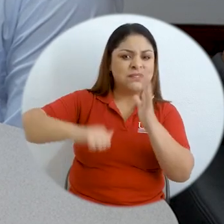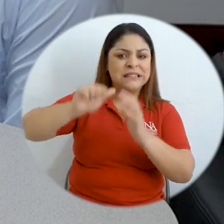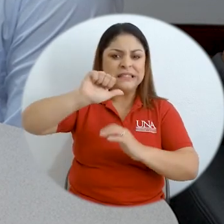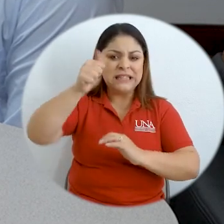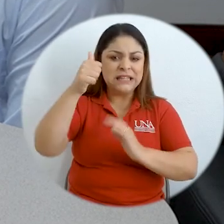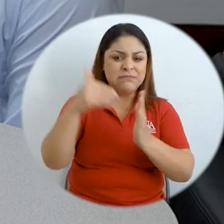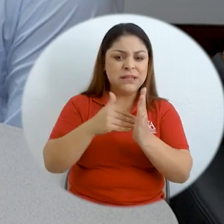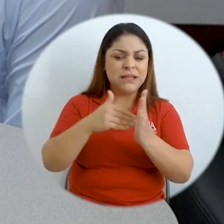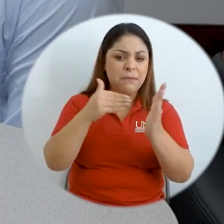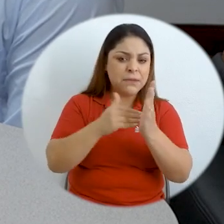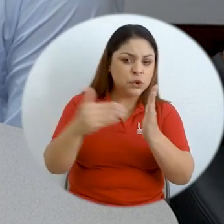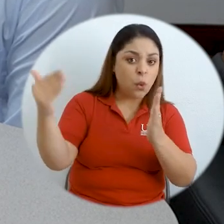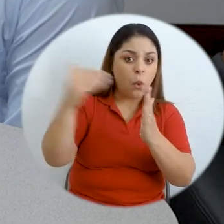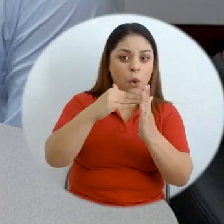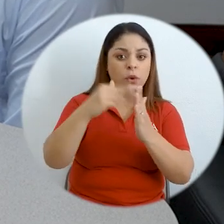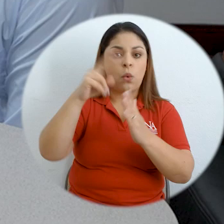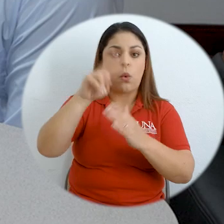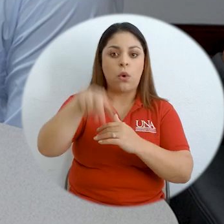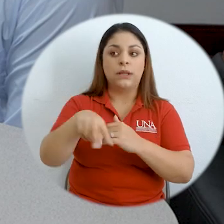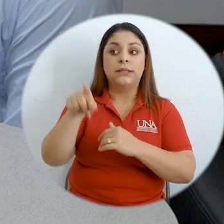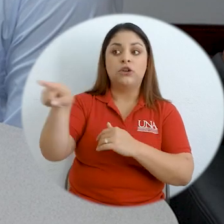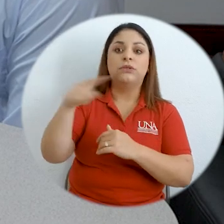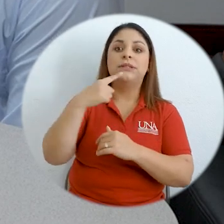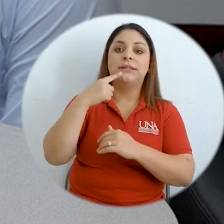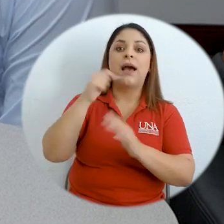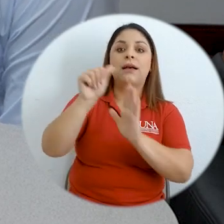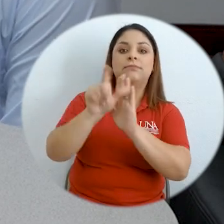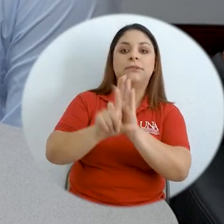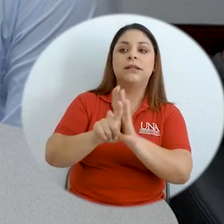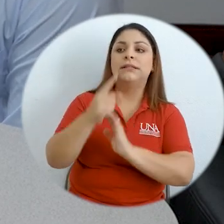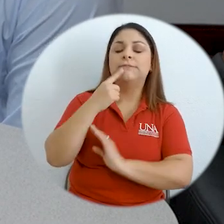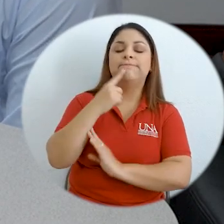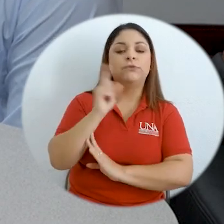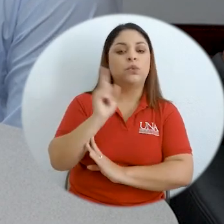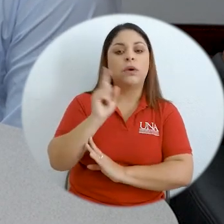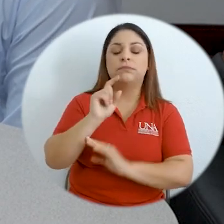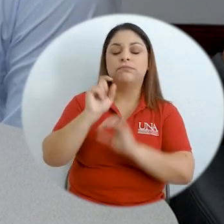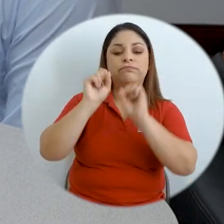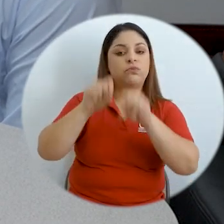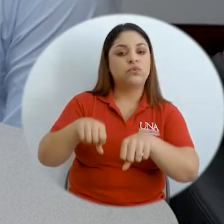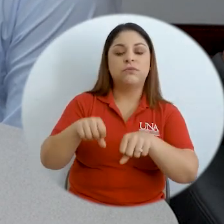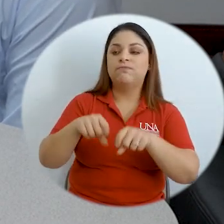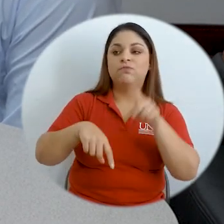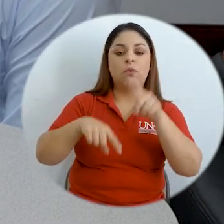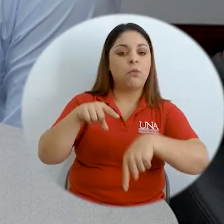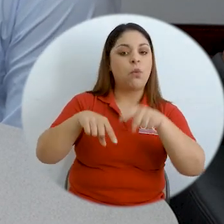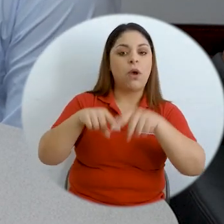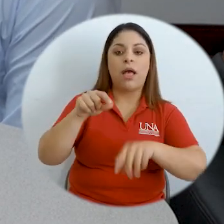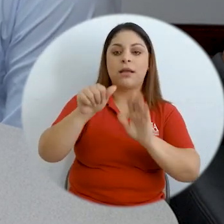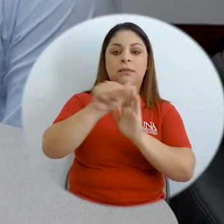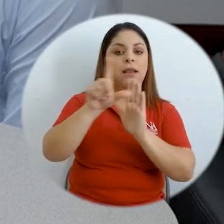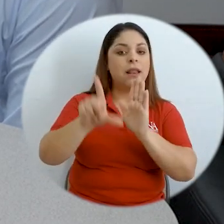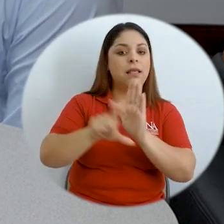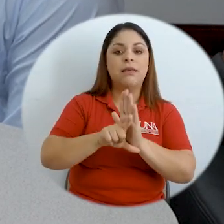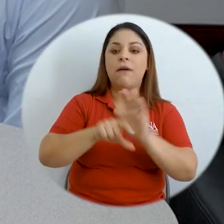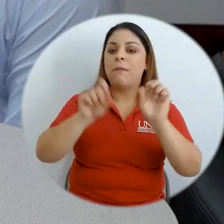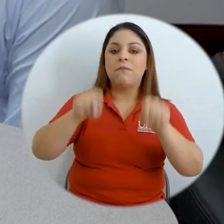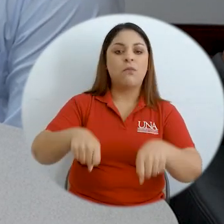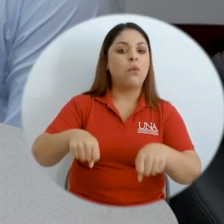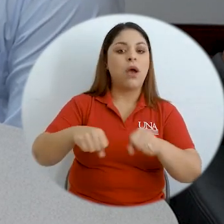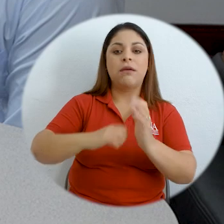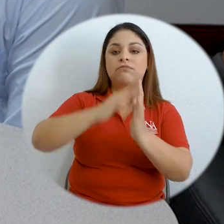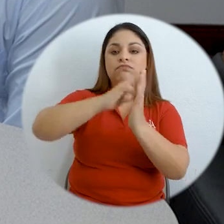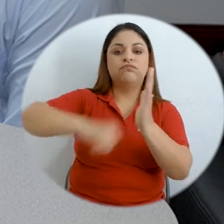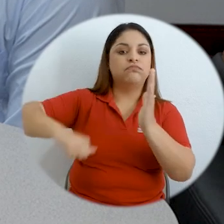y dijo en el voto de la Sala, no es posible, no hay potestad ninguna de que la Asamblea Legislativa pueda hacer